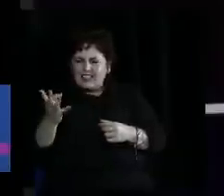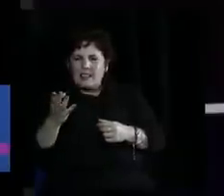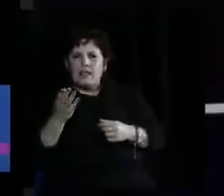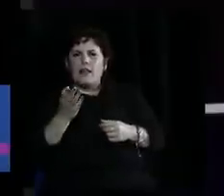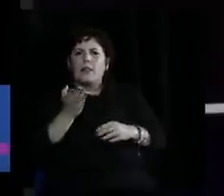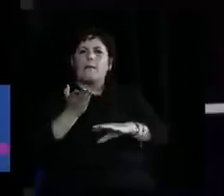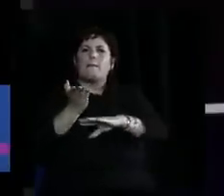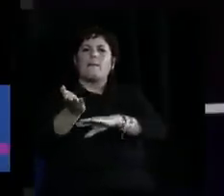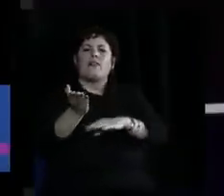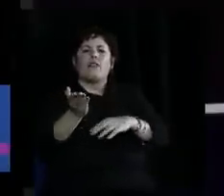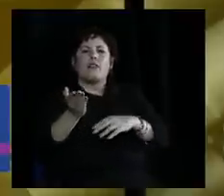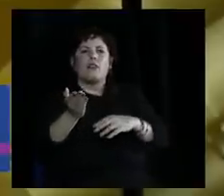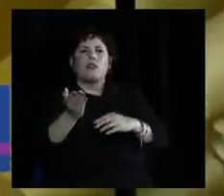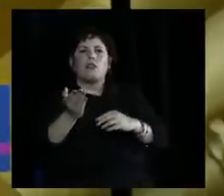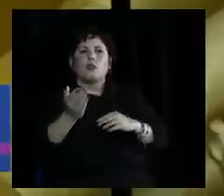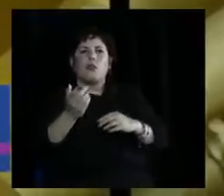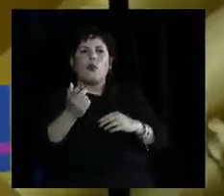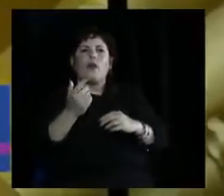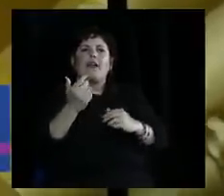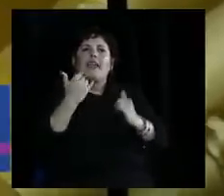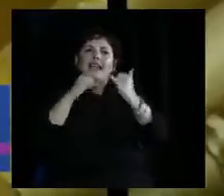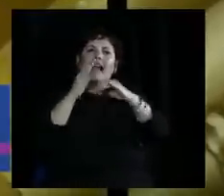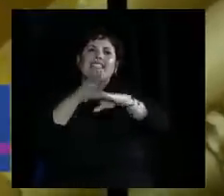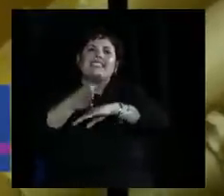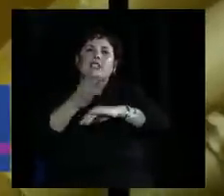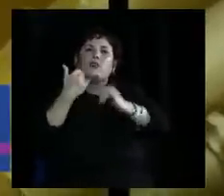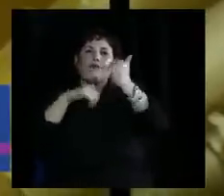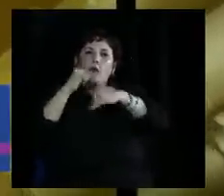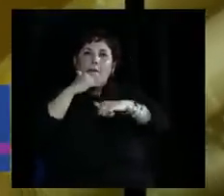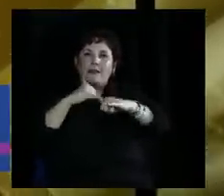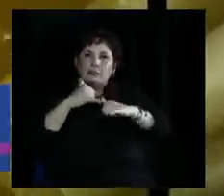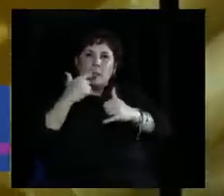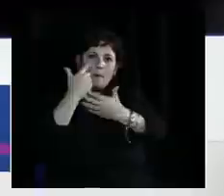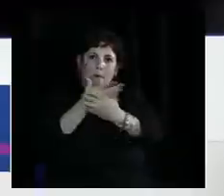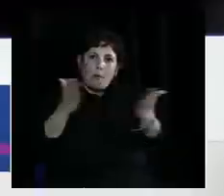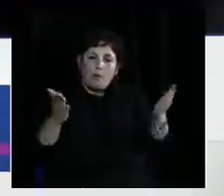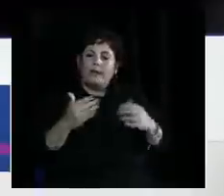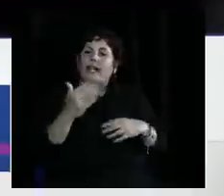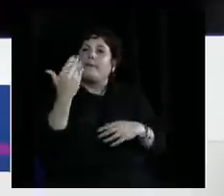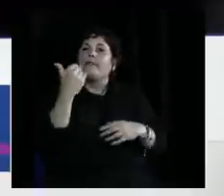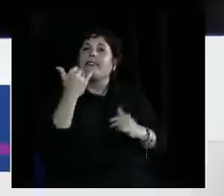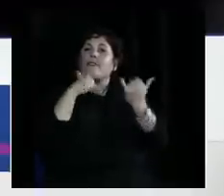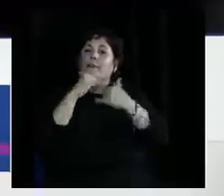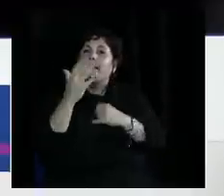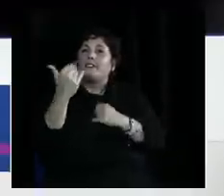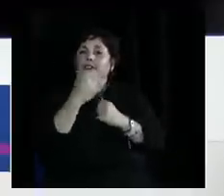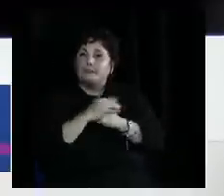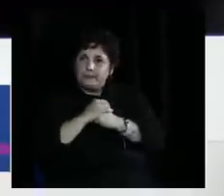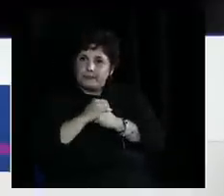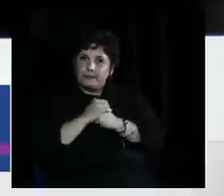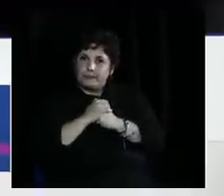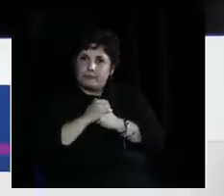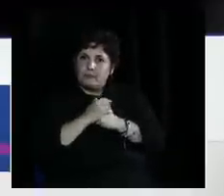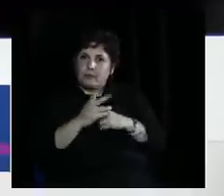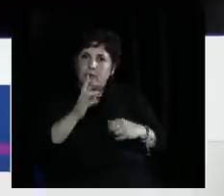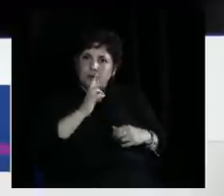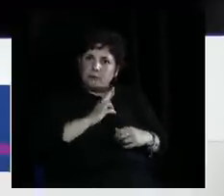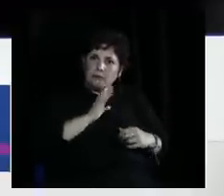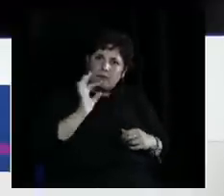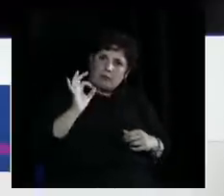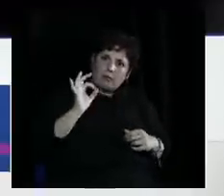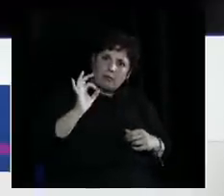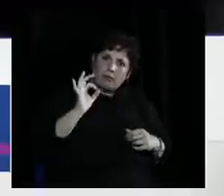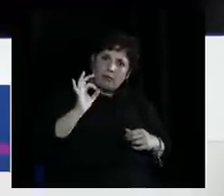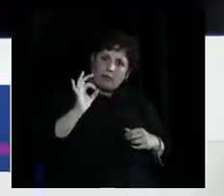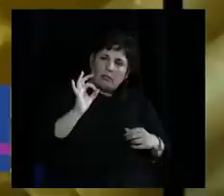de habeas data, ¿sí?, de acceso a la información pública, que no están siendo respondidos. No sé, o